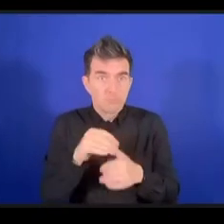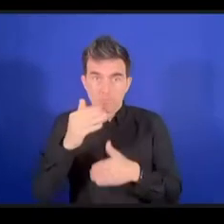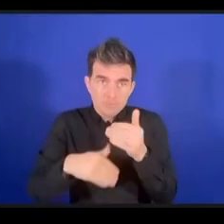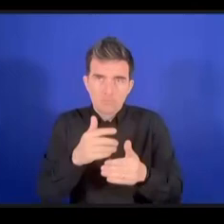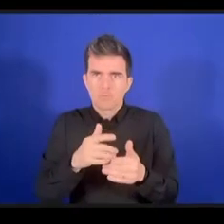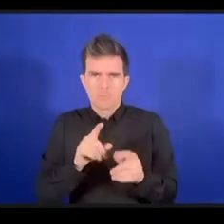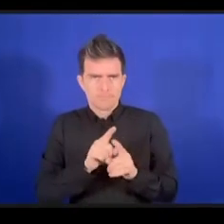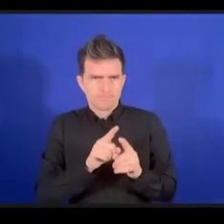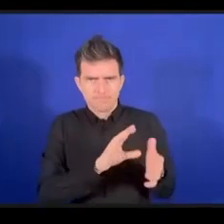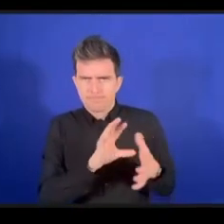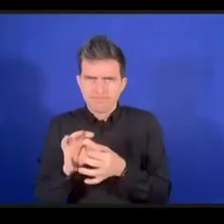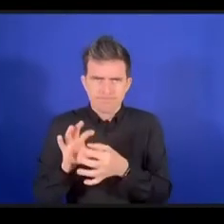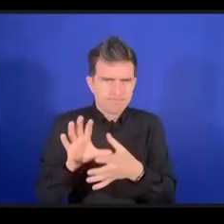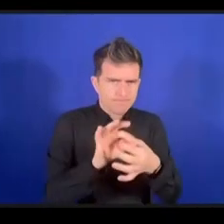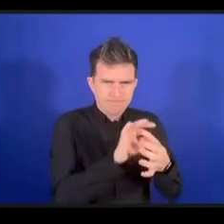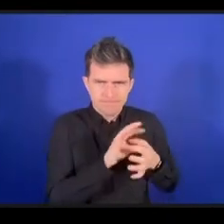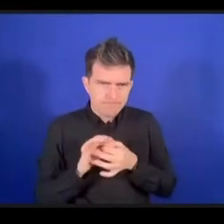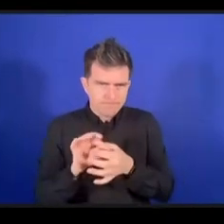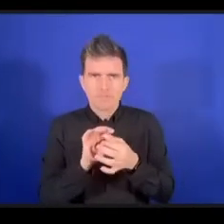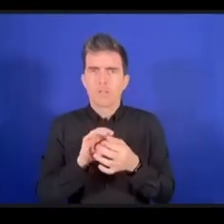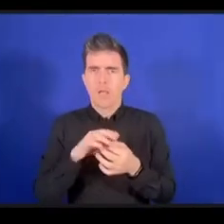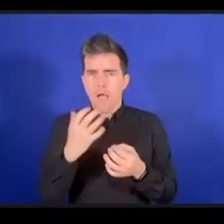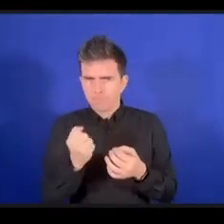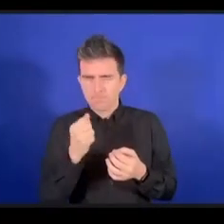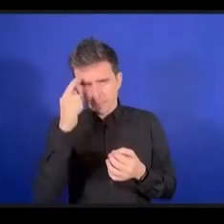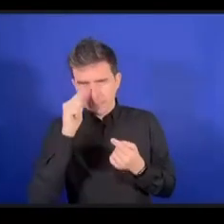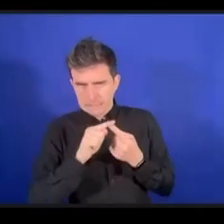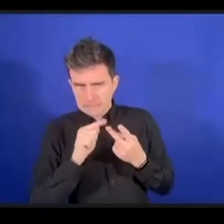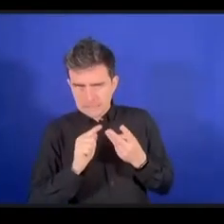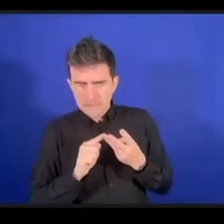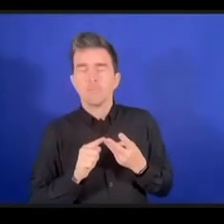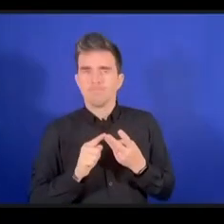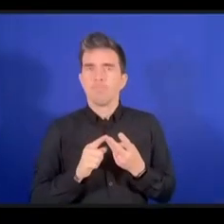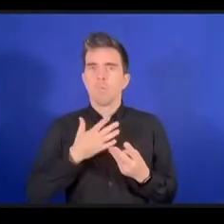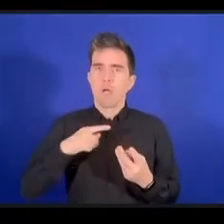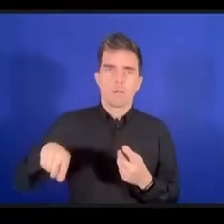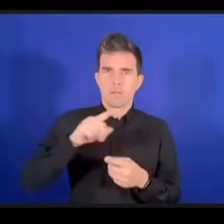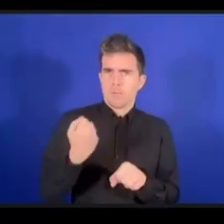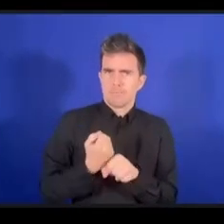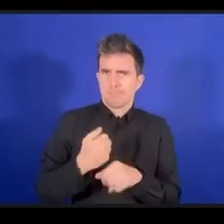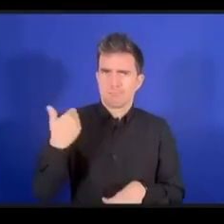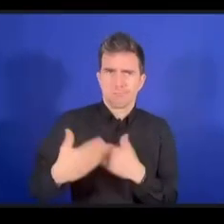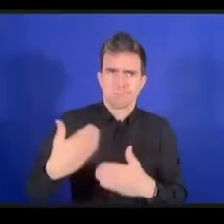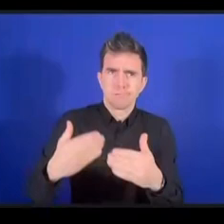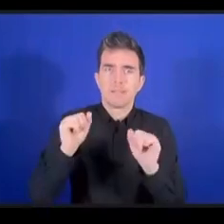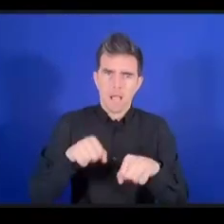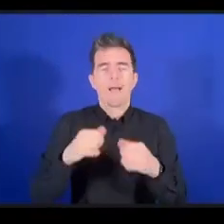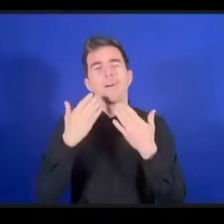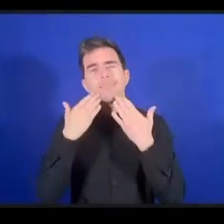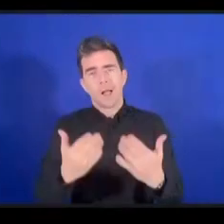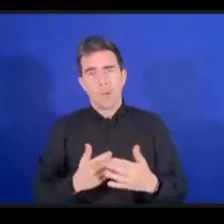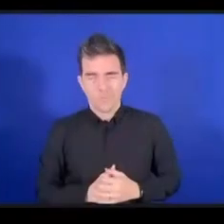que tenemos que hacer que todas estas líneas de acción se conviertan en algo